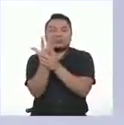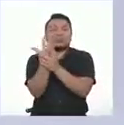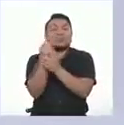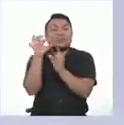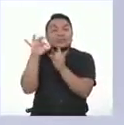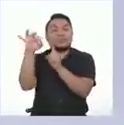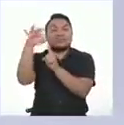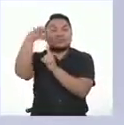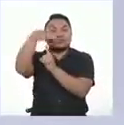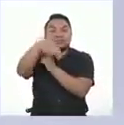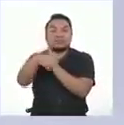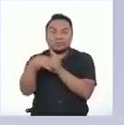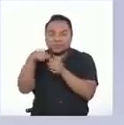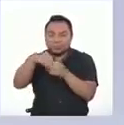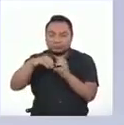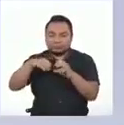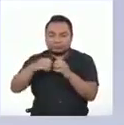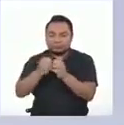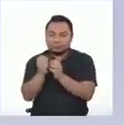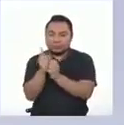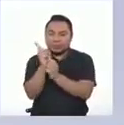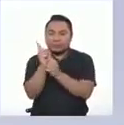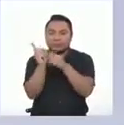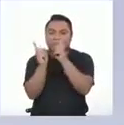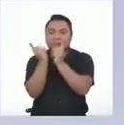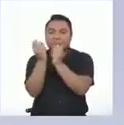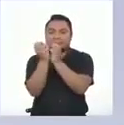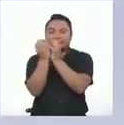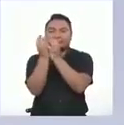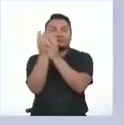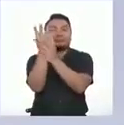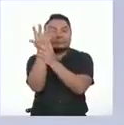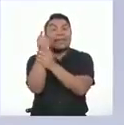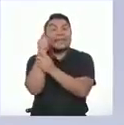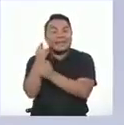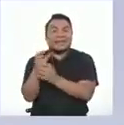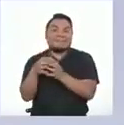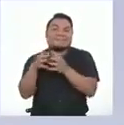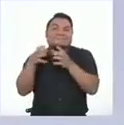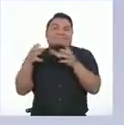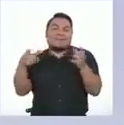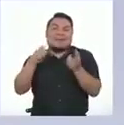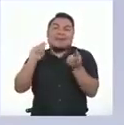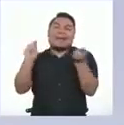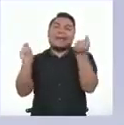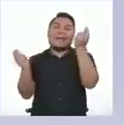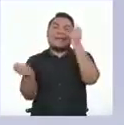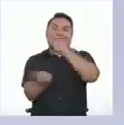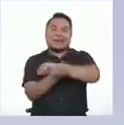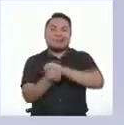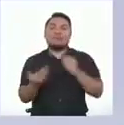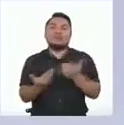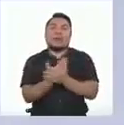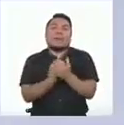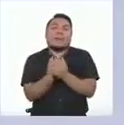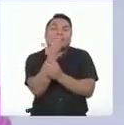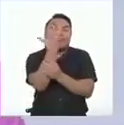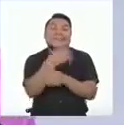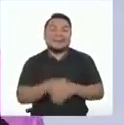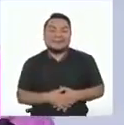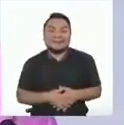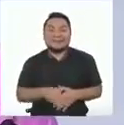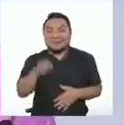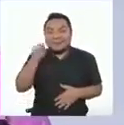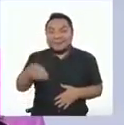que surgen cuando una semilla encuentra las condiciones necesarias para empezar su desarrollo y convertirse en una nueva planta.